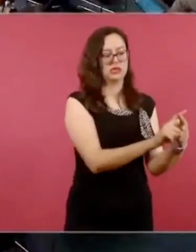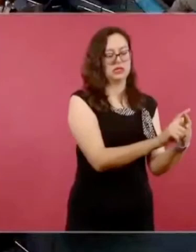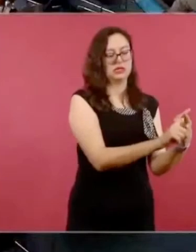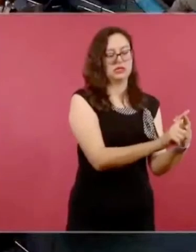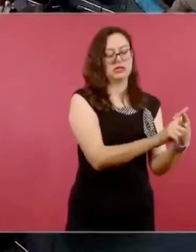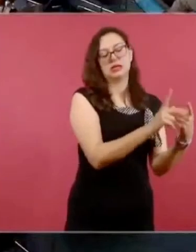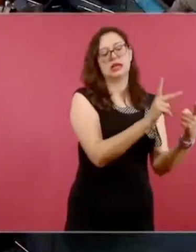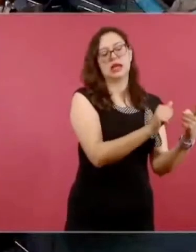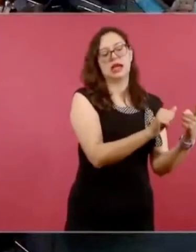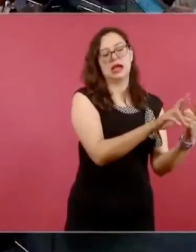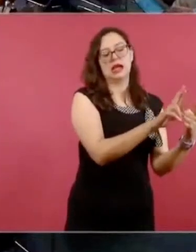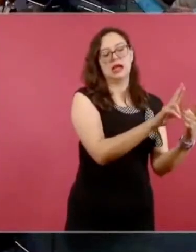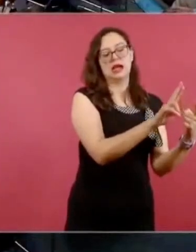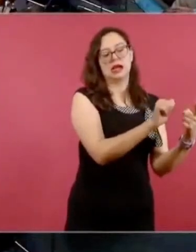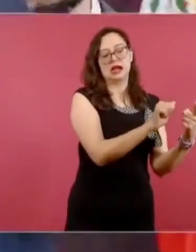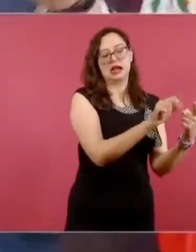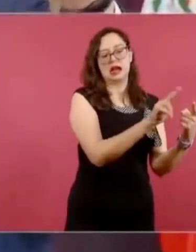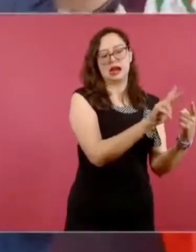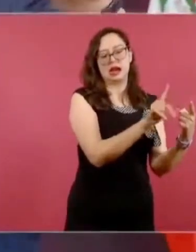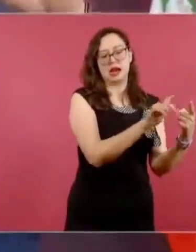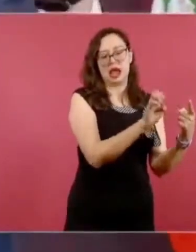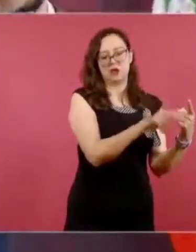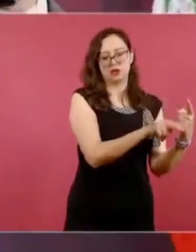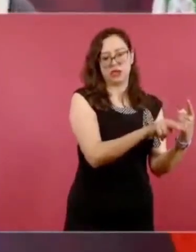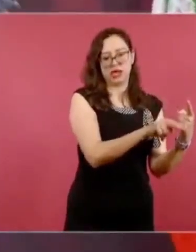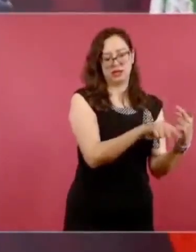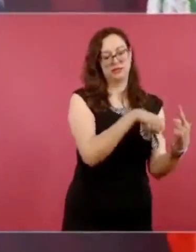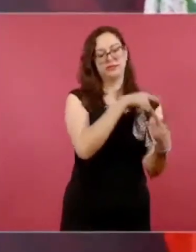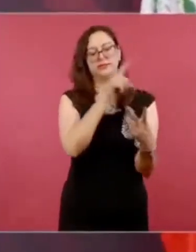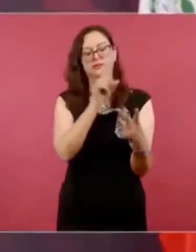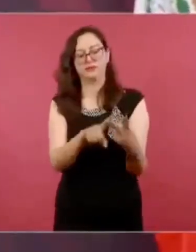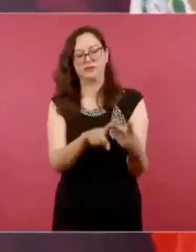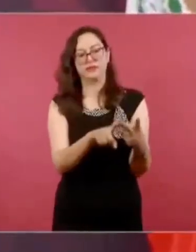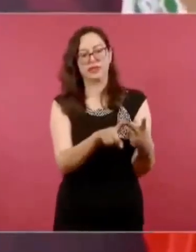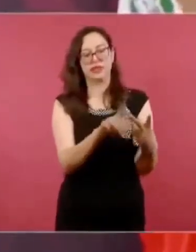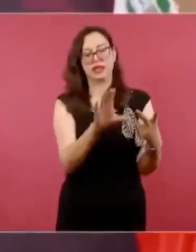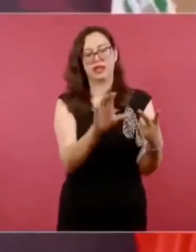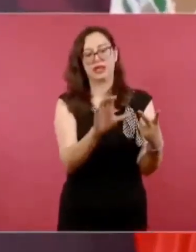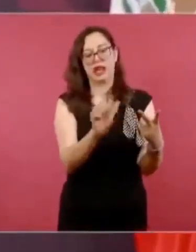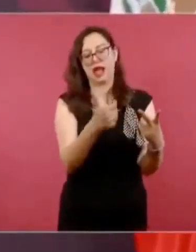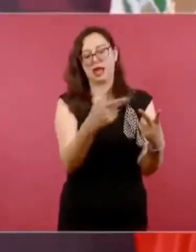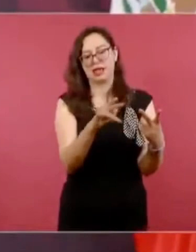para ciertos sectores de la clase media, ¿no?, que les fascina